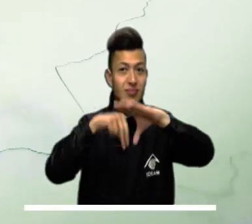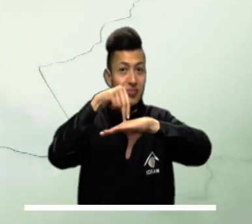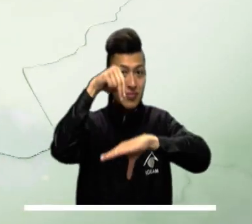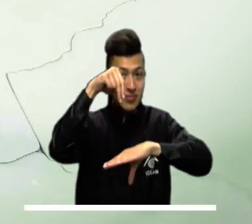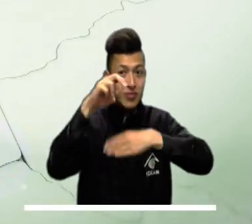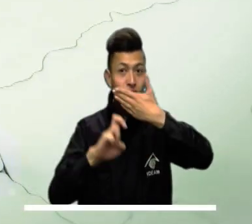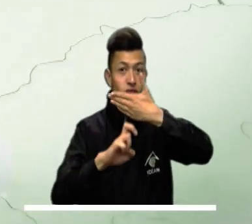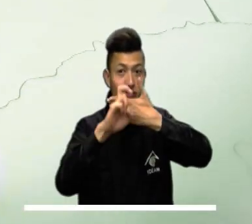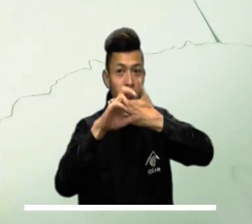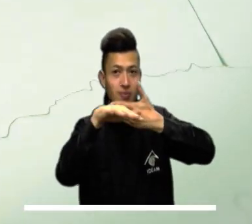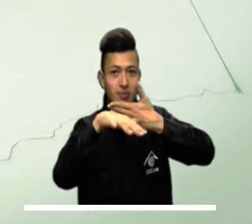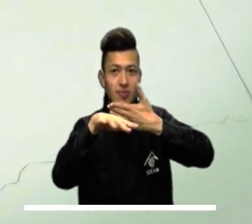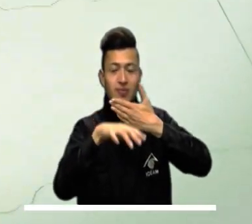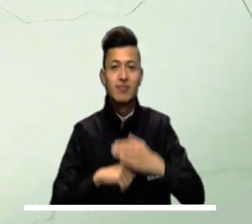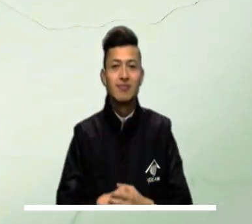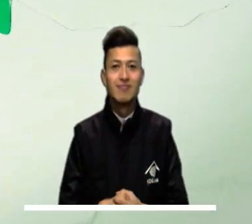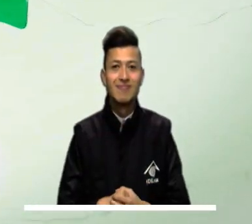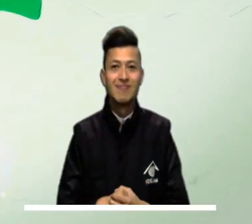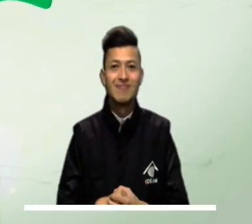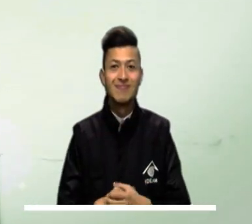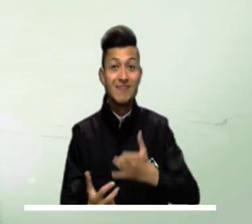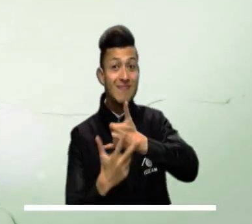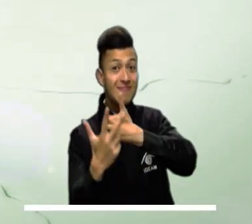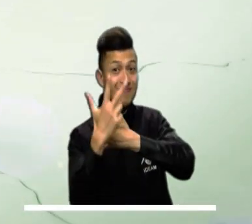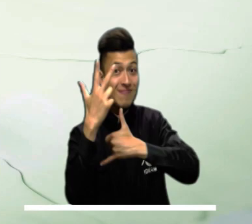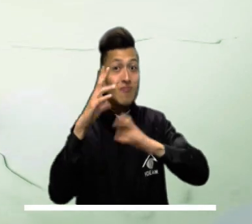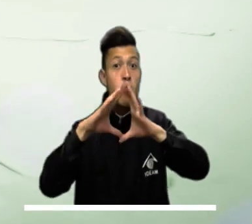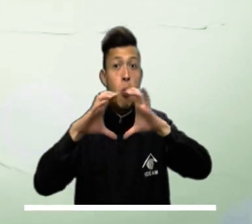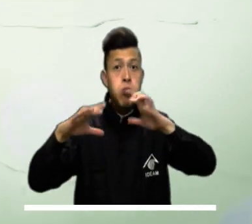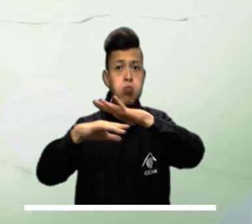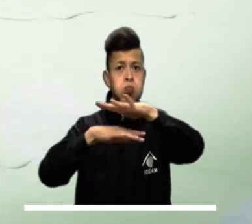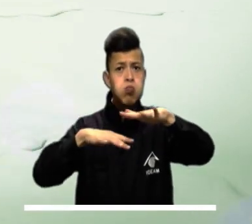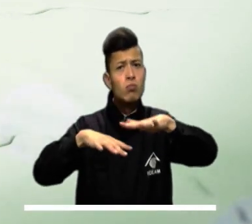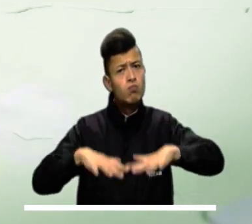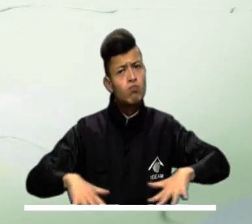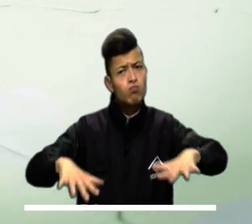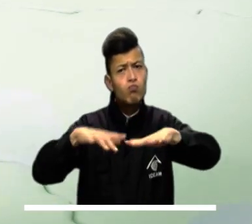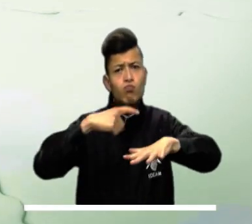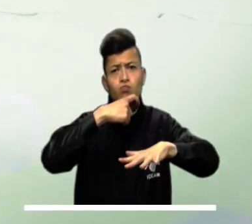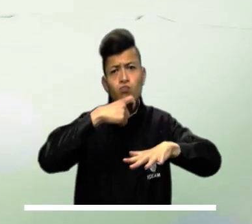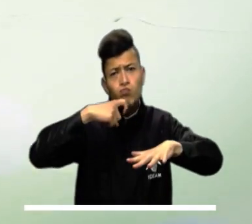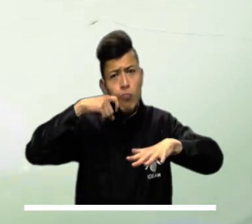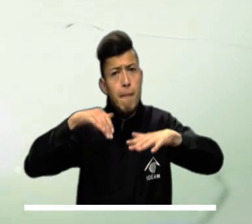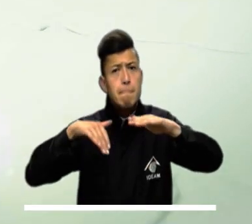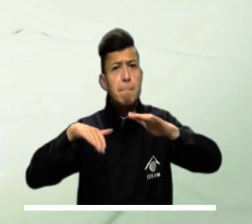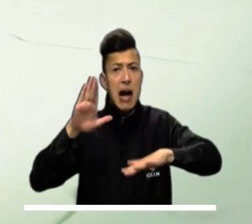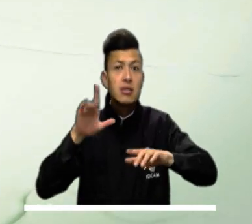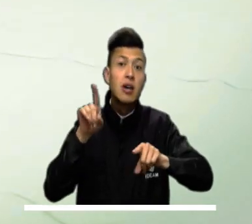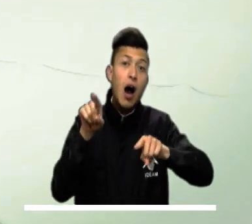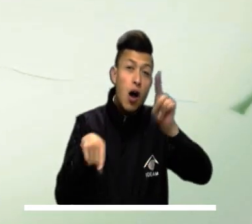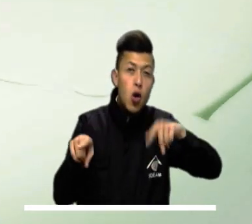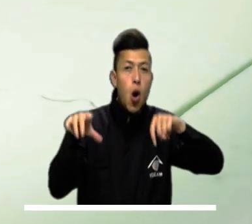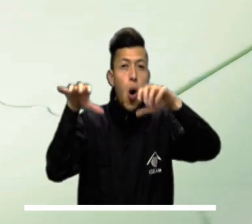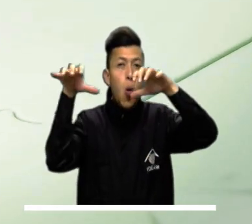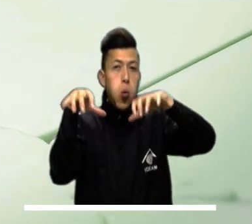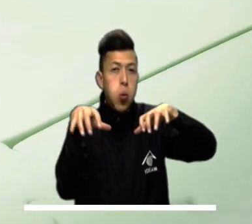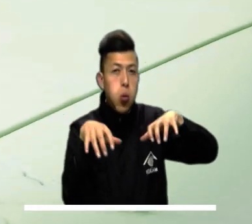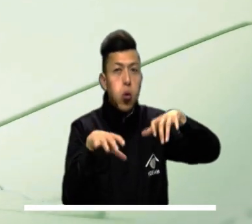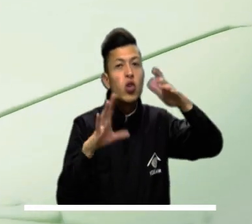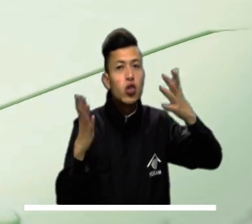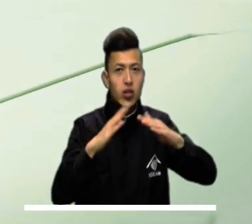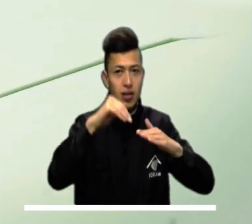de Nariño. En la región andina, aunque se prevé tiempo seco sobre la mayor parte del área, es posible que ocurran lluvias en